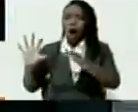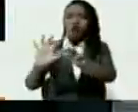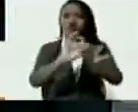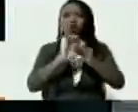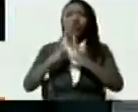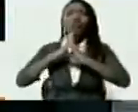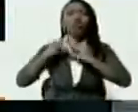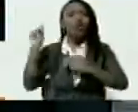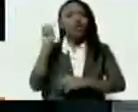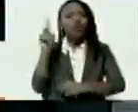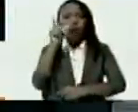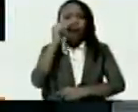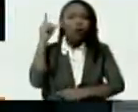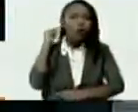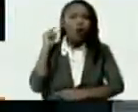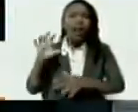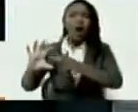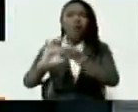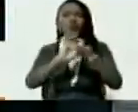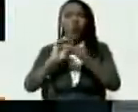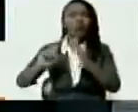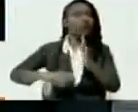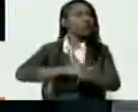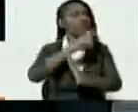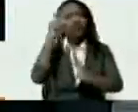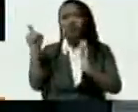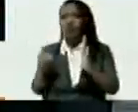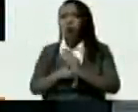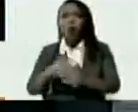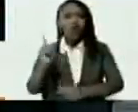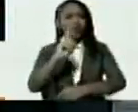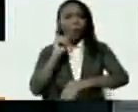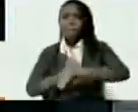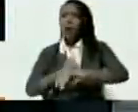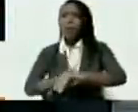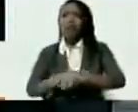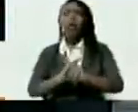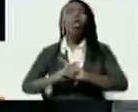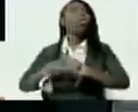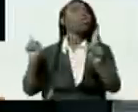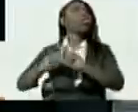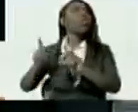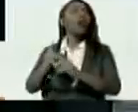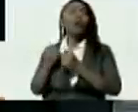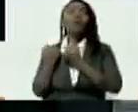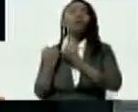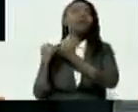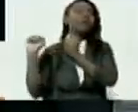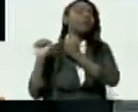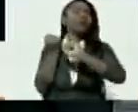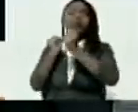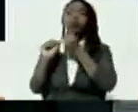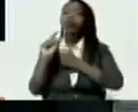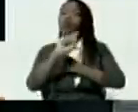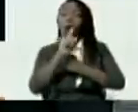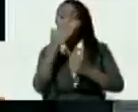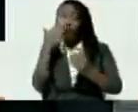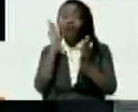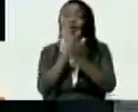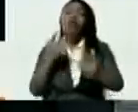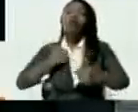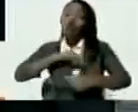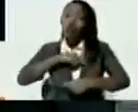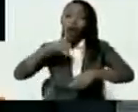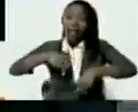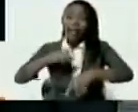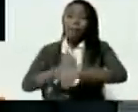los venezolanos y venezolanas, la unión de todos y todas. No es momento de diferencia, de confrontaciones, es momento de